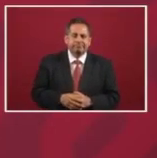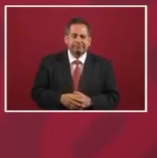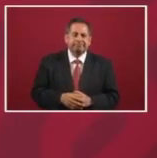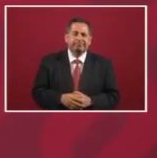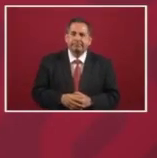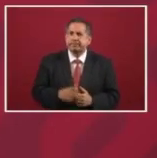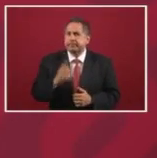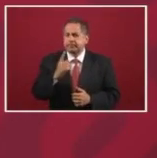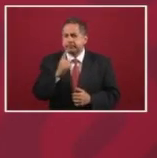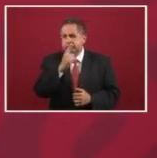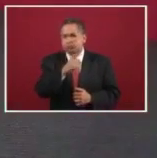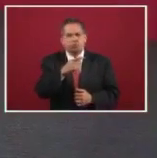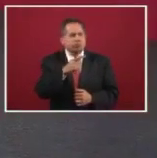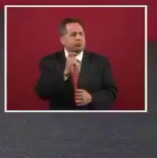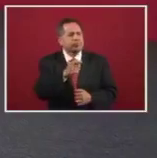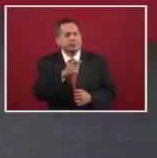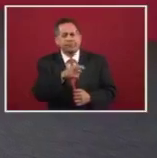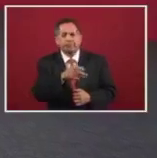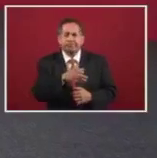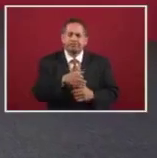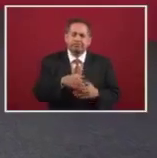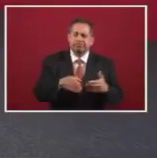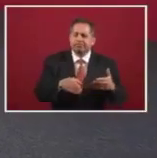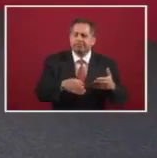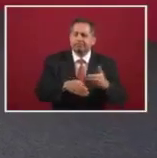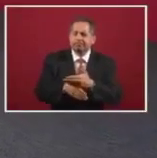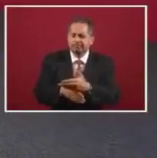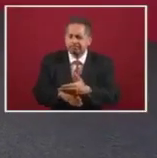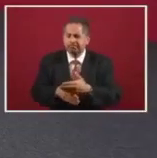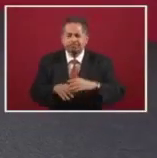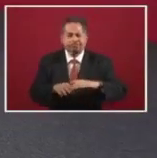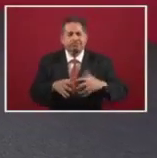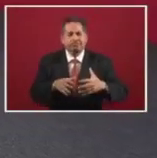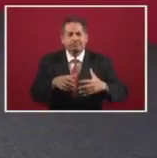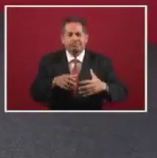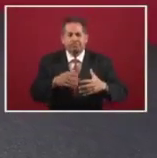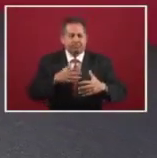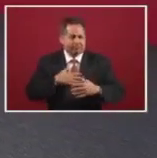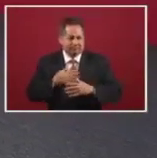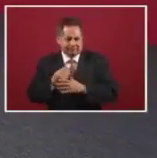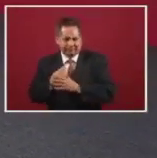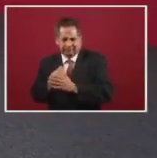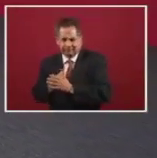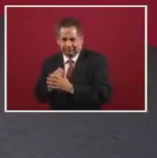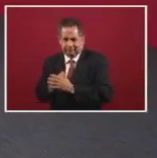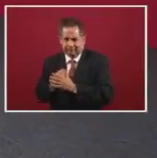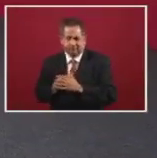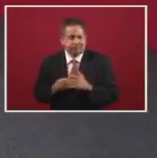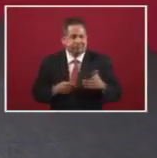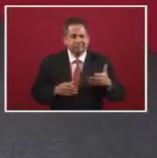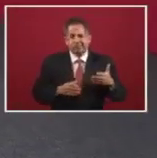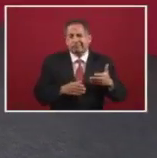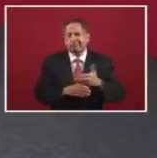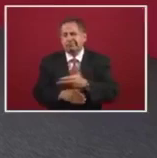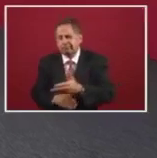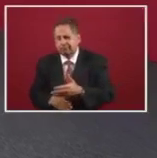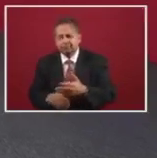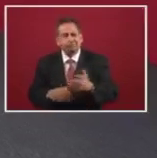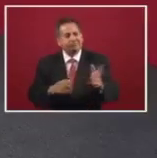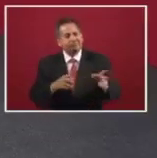una invasión a mi intimidad, porque ya estaba yo